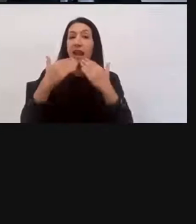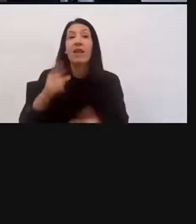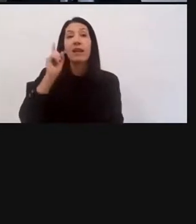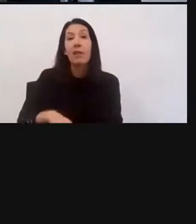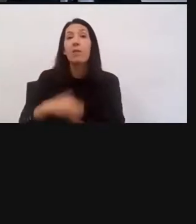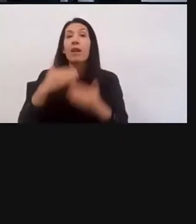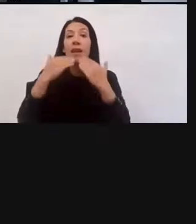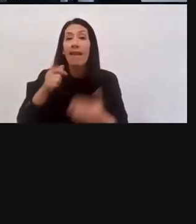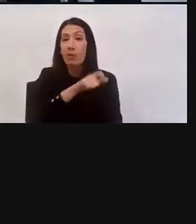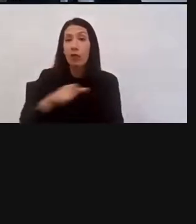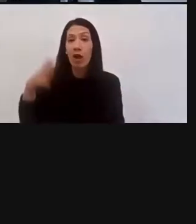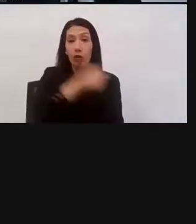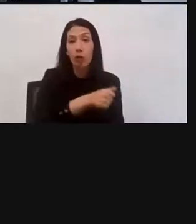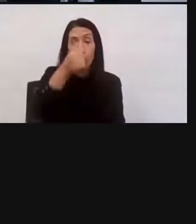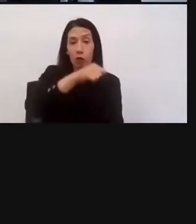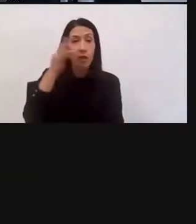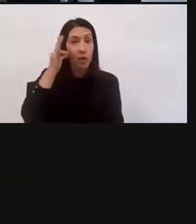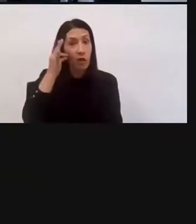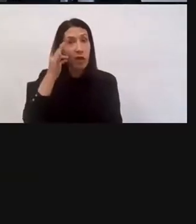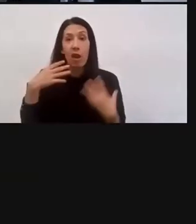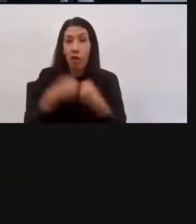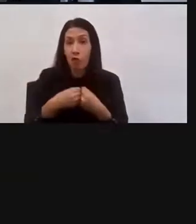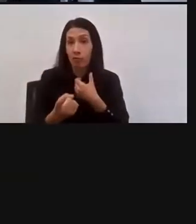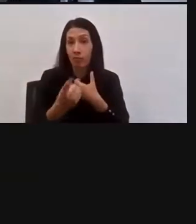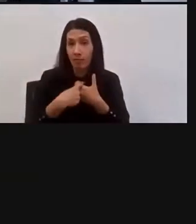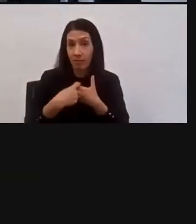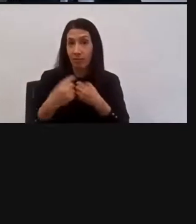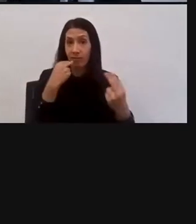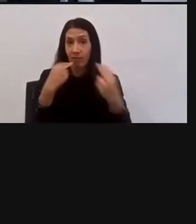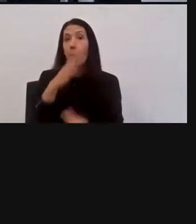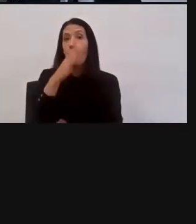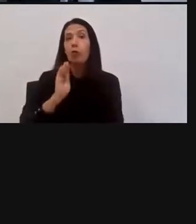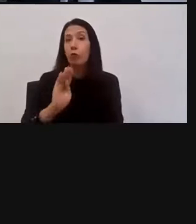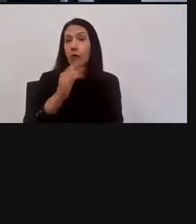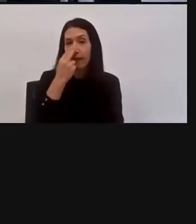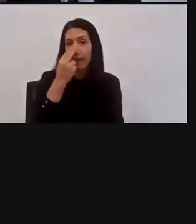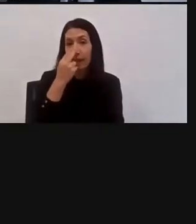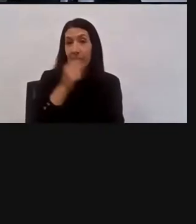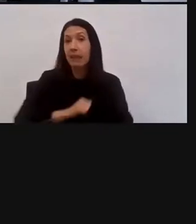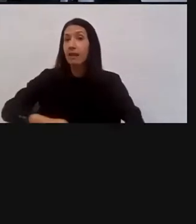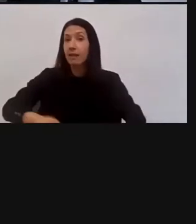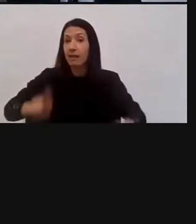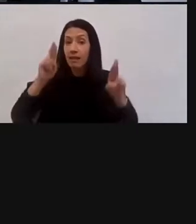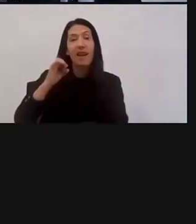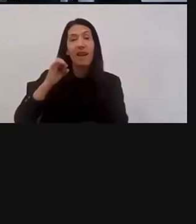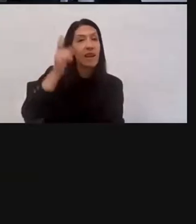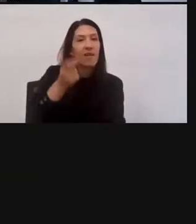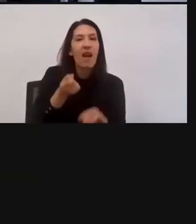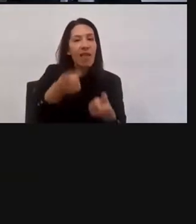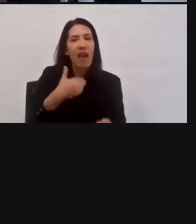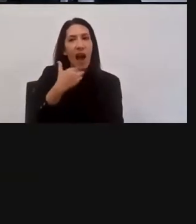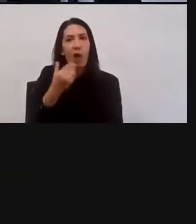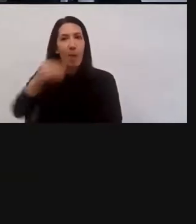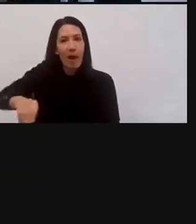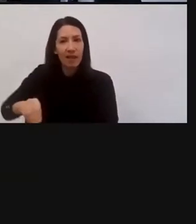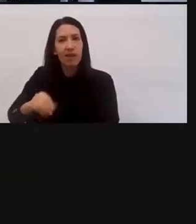los que nos habéis acompañado, que os habéis conectado por vuestro interés, y espero que esta iniciativa os aporte valor y os sea